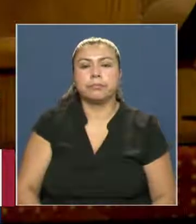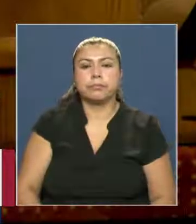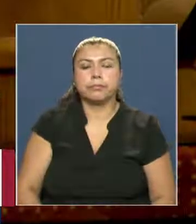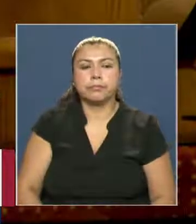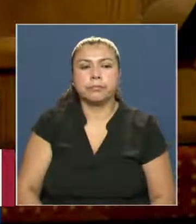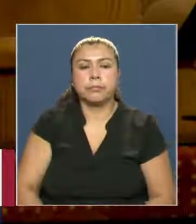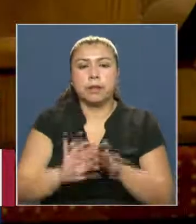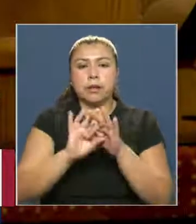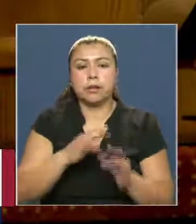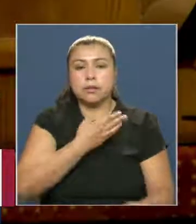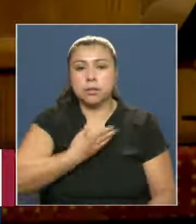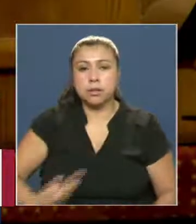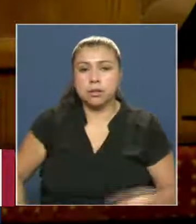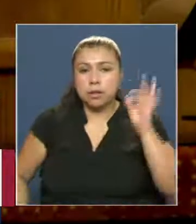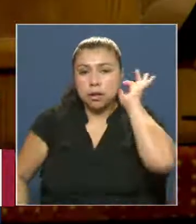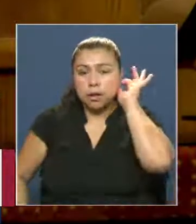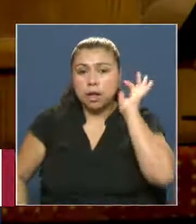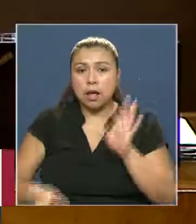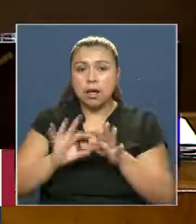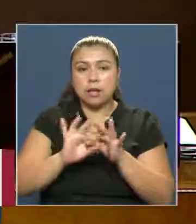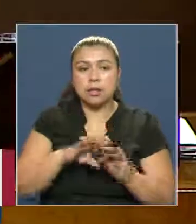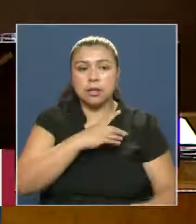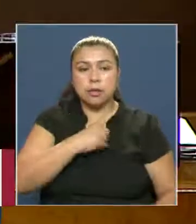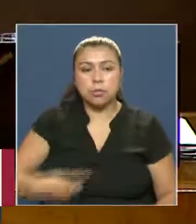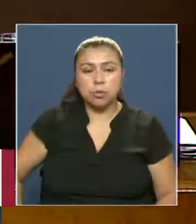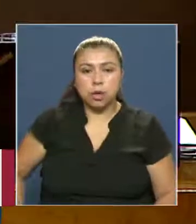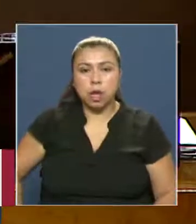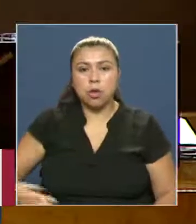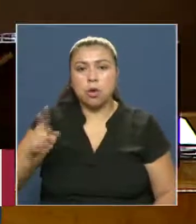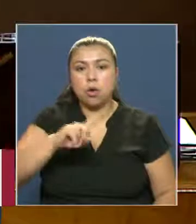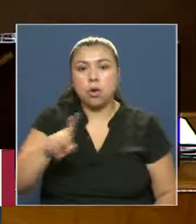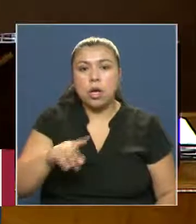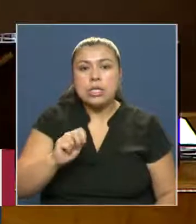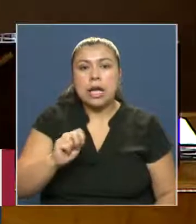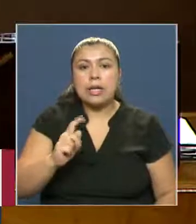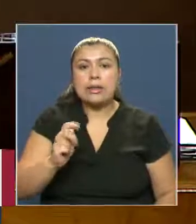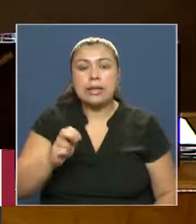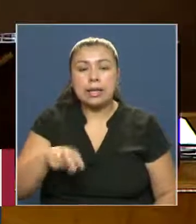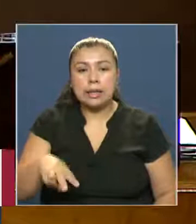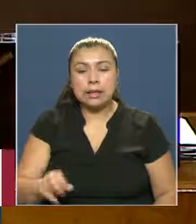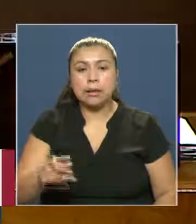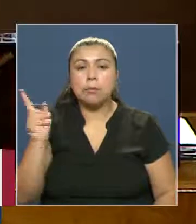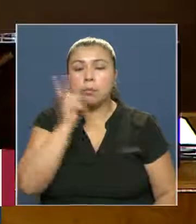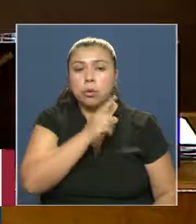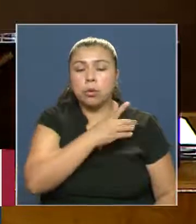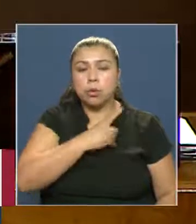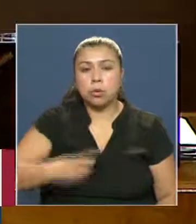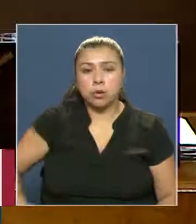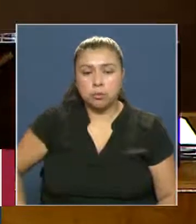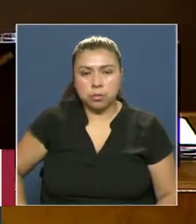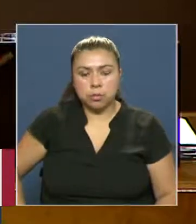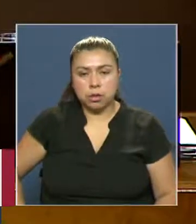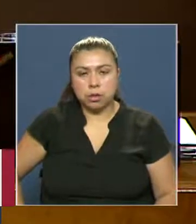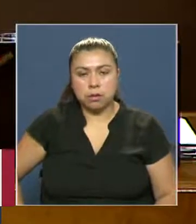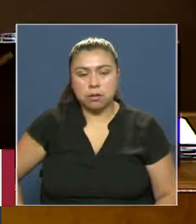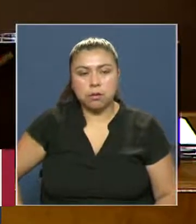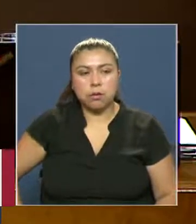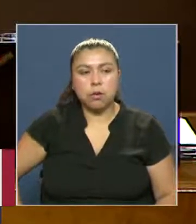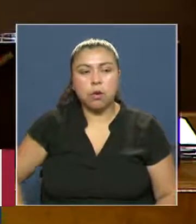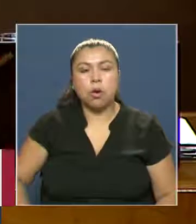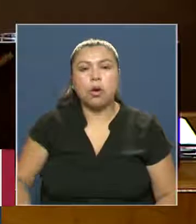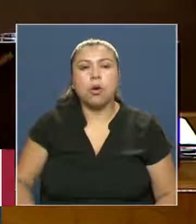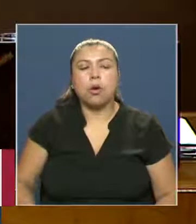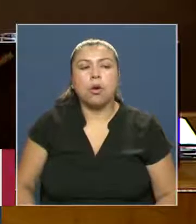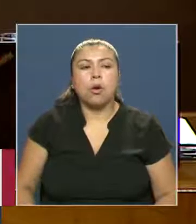Presidenta. Gracias, diputado Santana. Y por último, le entrego el uso de la palabra al diputado integrante del Comité del Partido